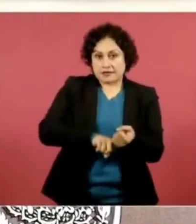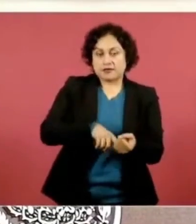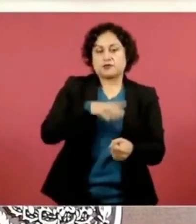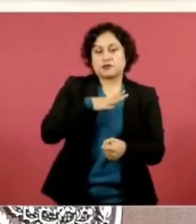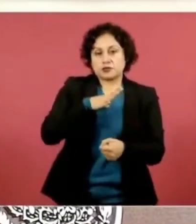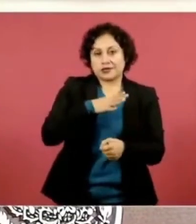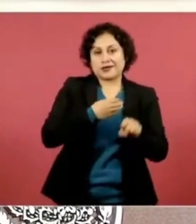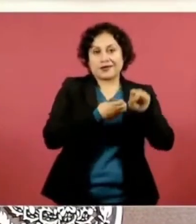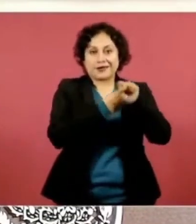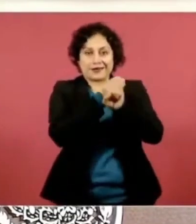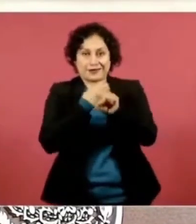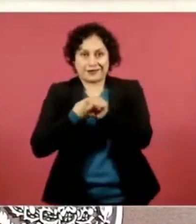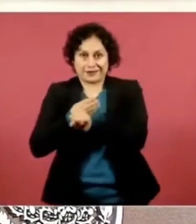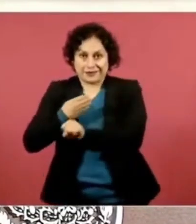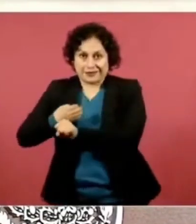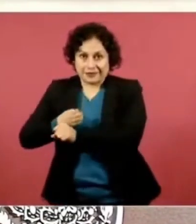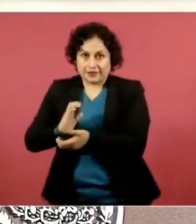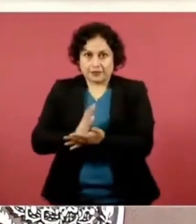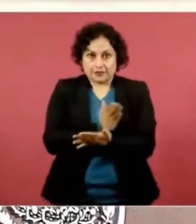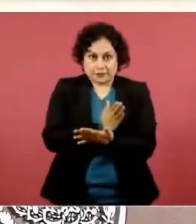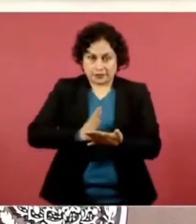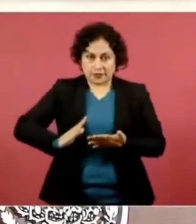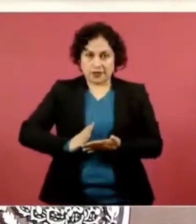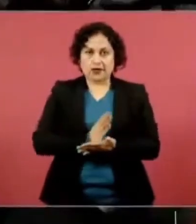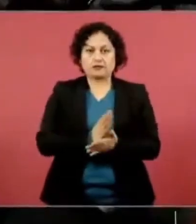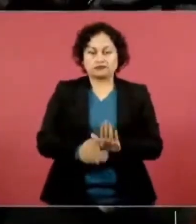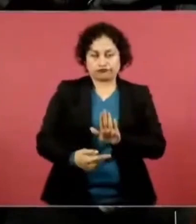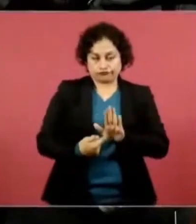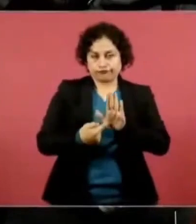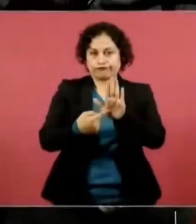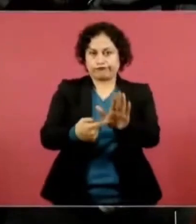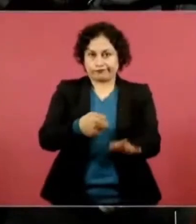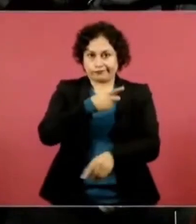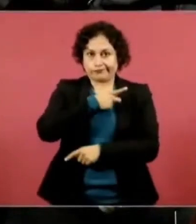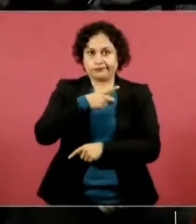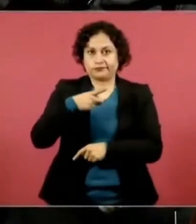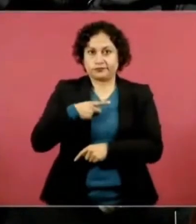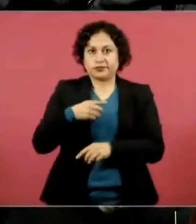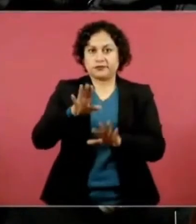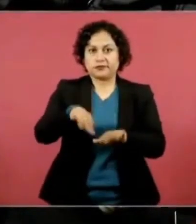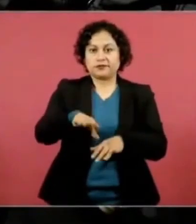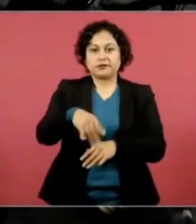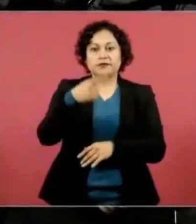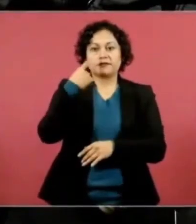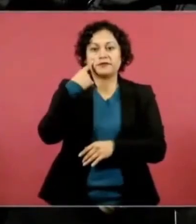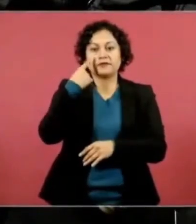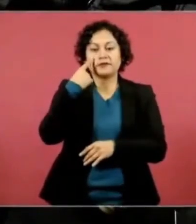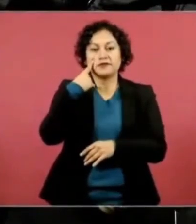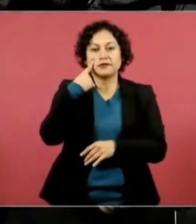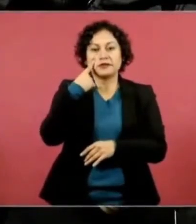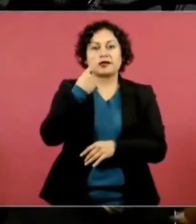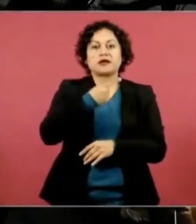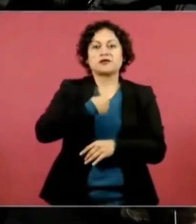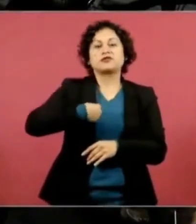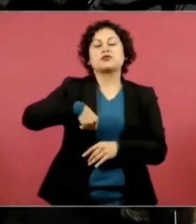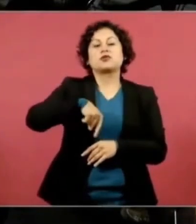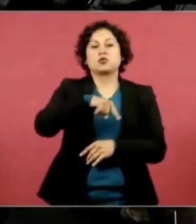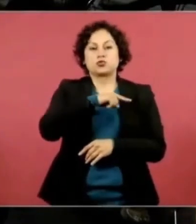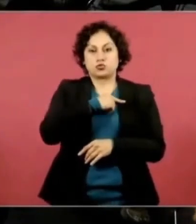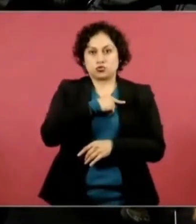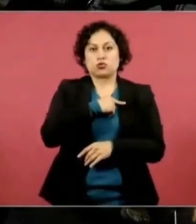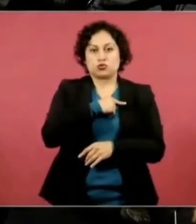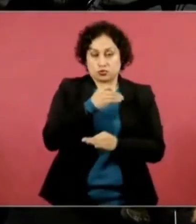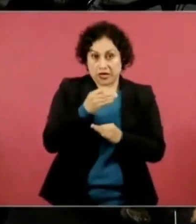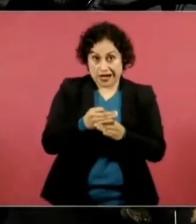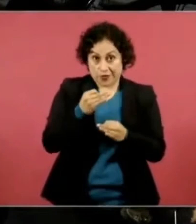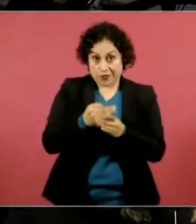¿Sí? Y saben también que quisimos hacerlo ahora y